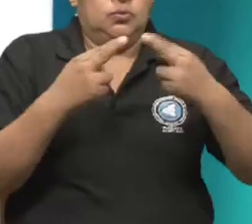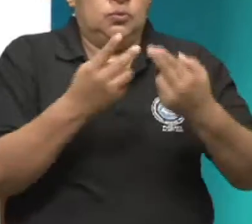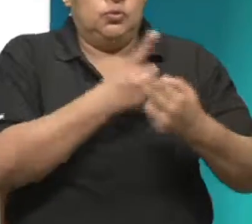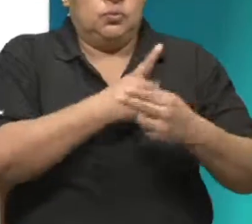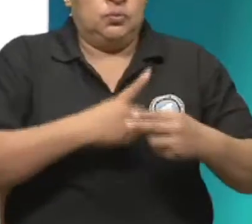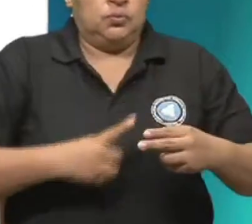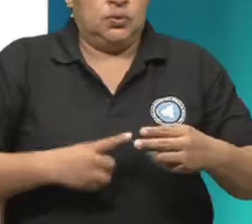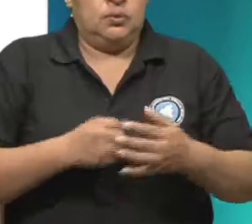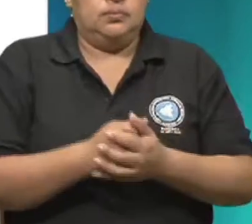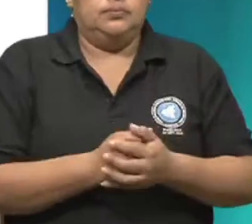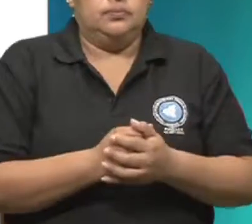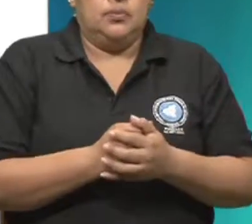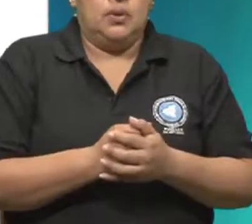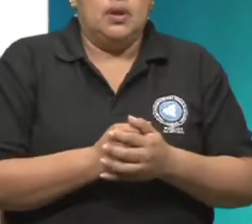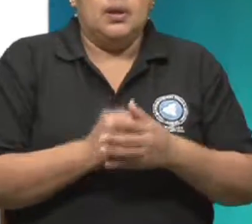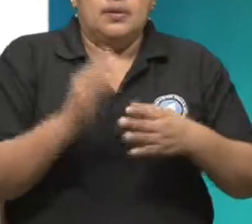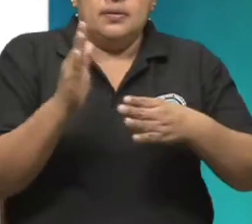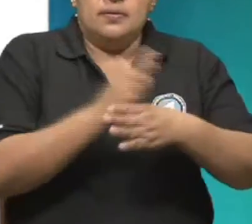Sesión.